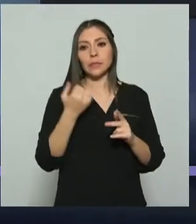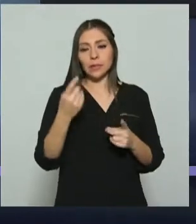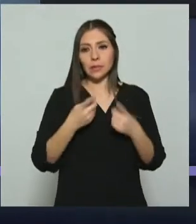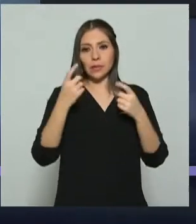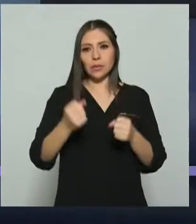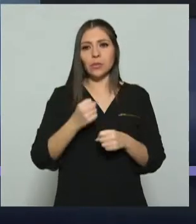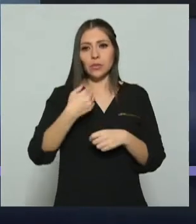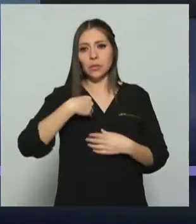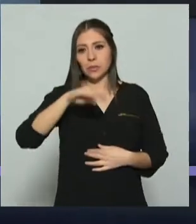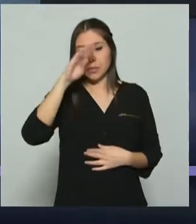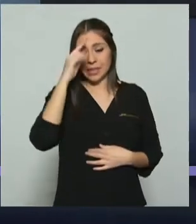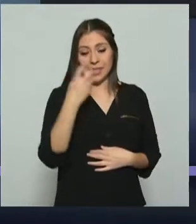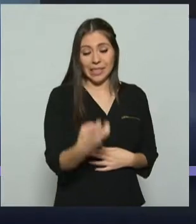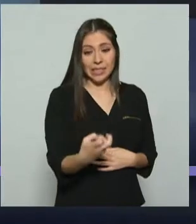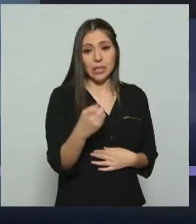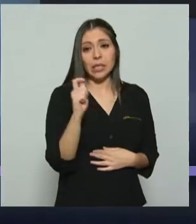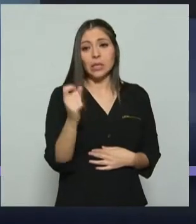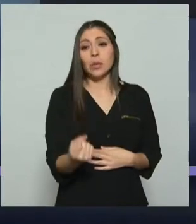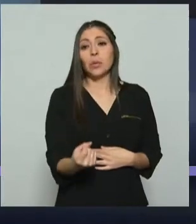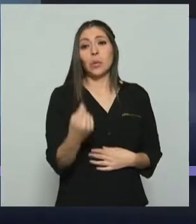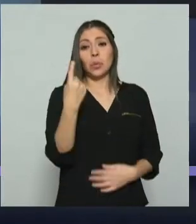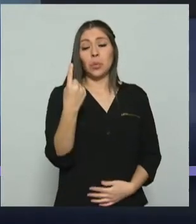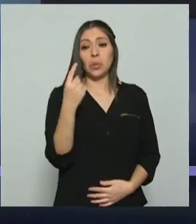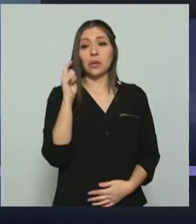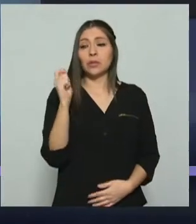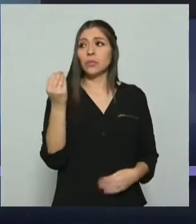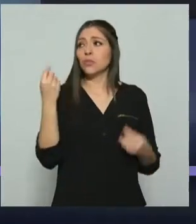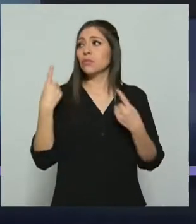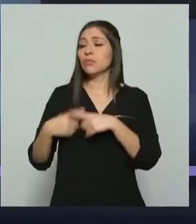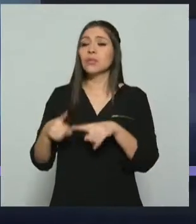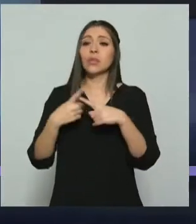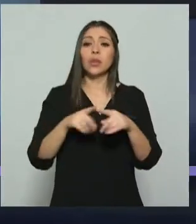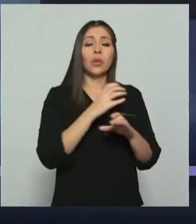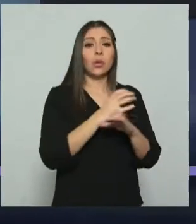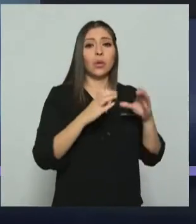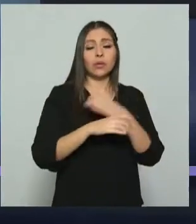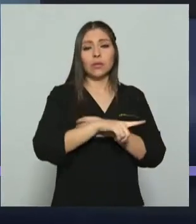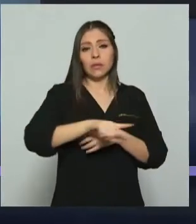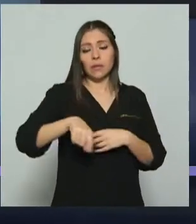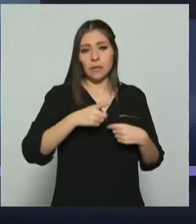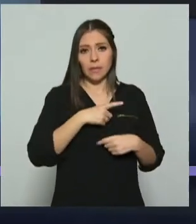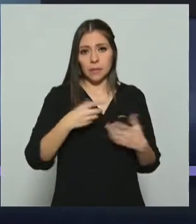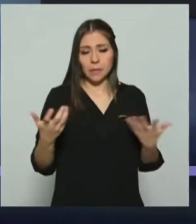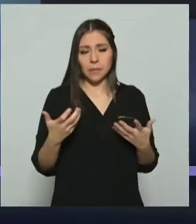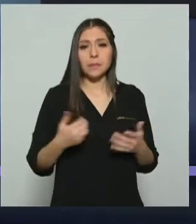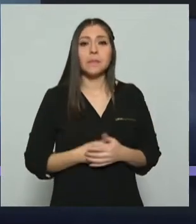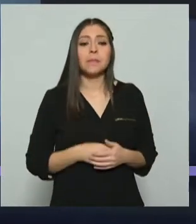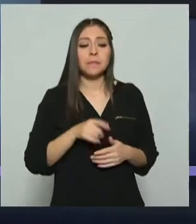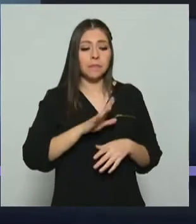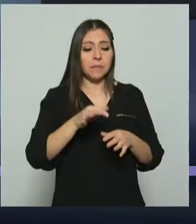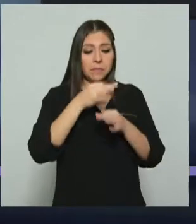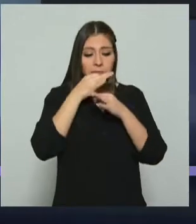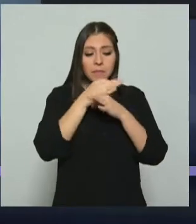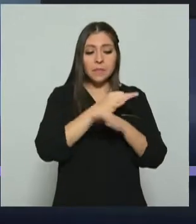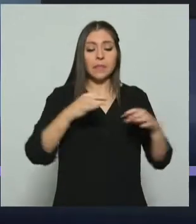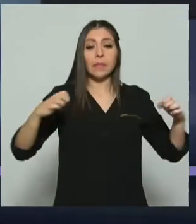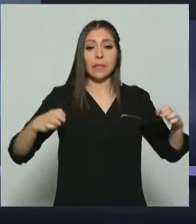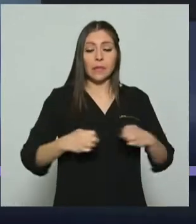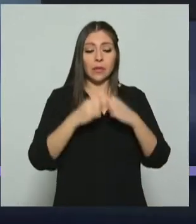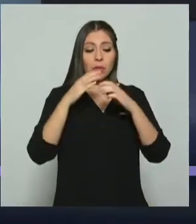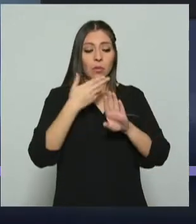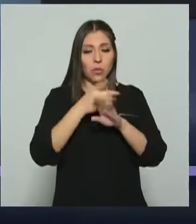es uno de tantos acciones que se deben de tomar. Me parece importante, fue declarada la alerta de género, no ha sido levantada, eso es